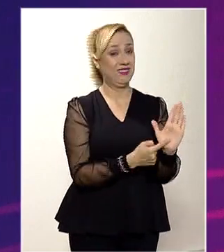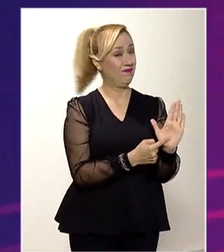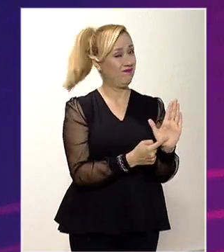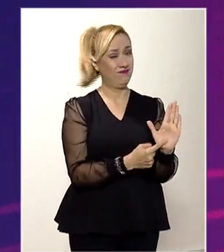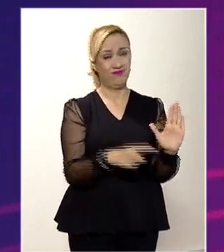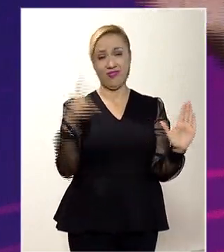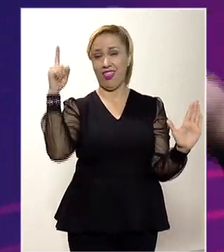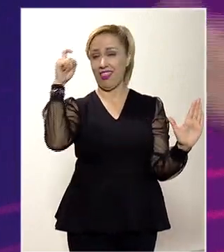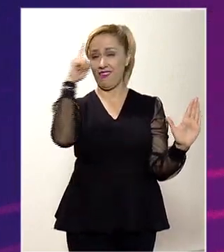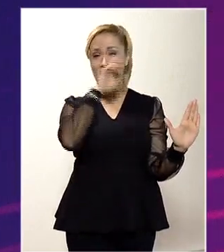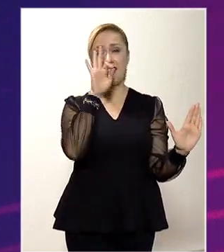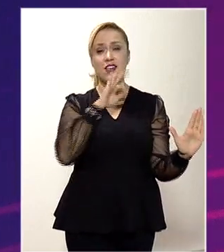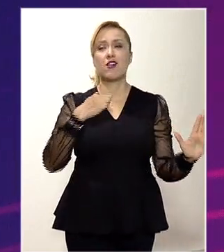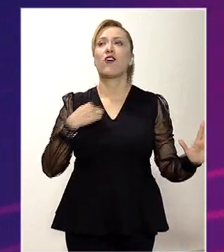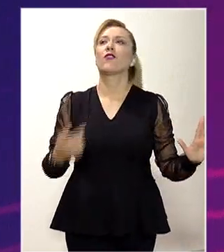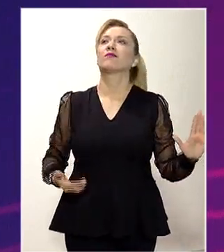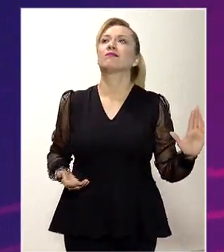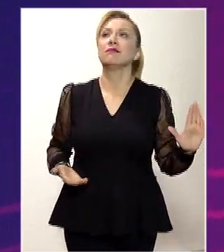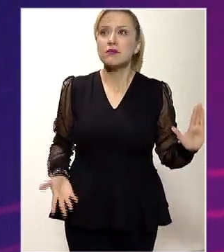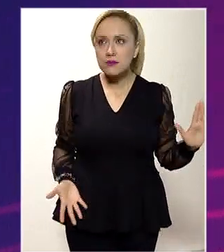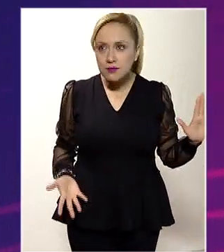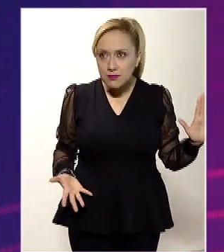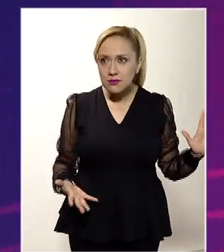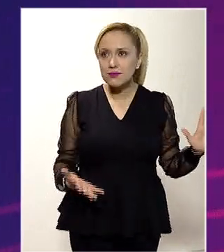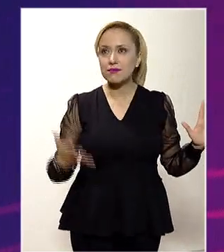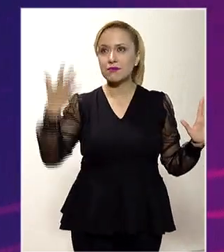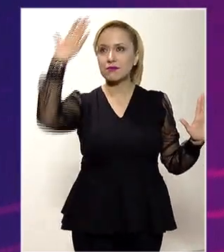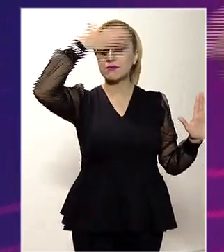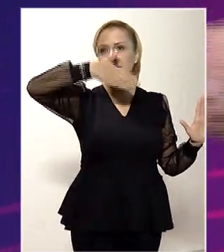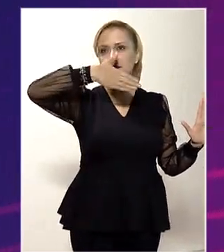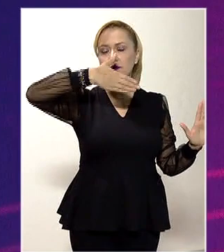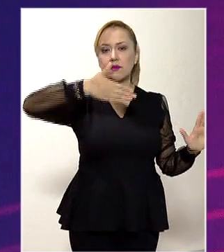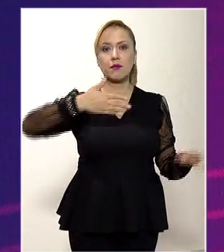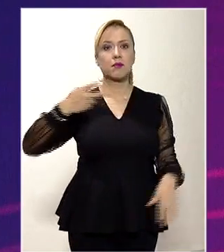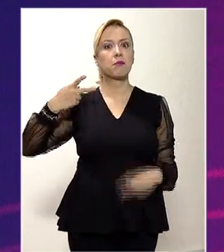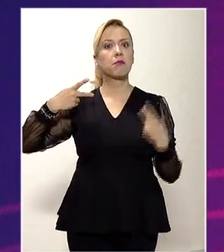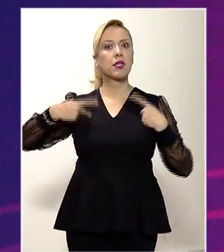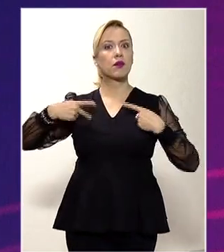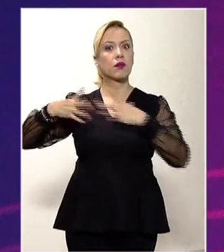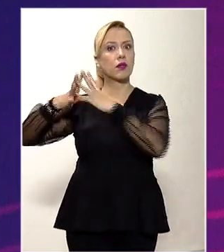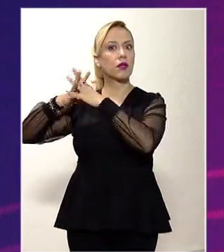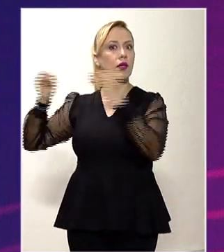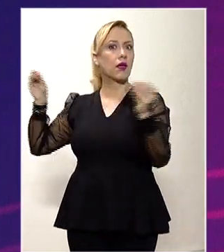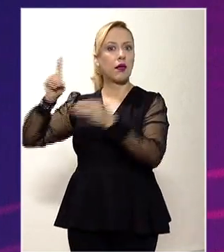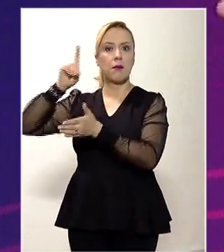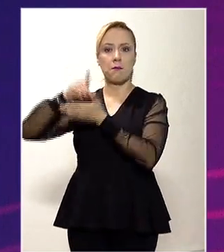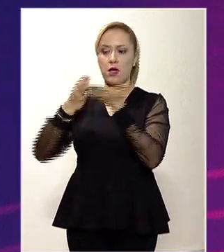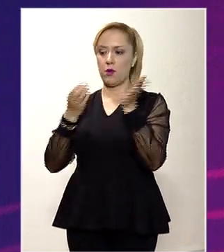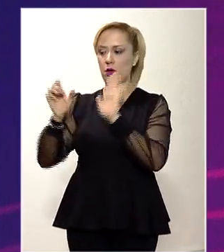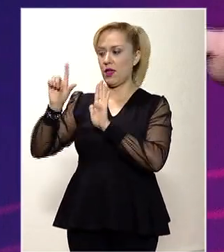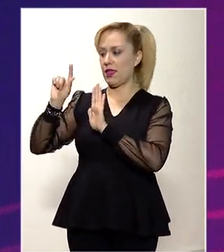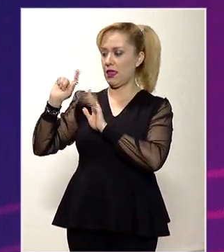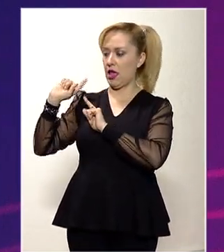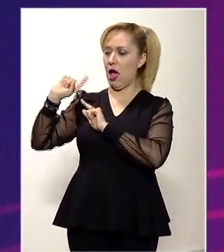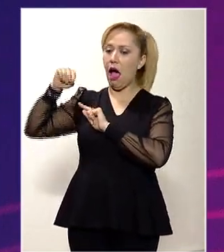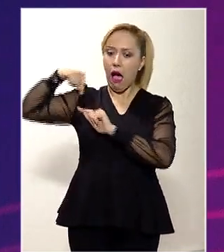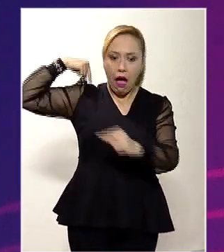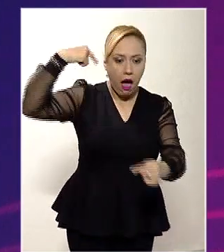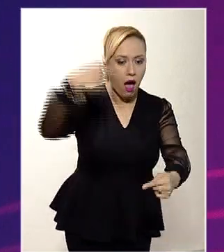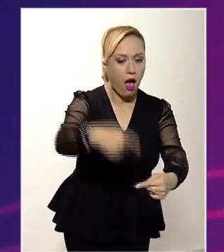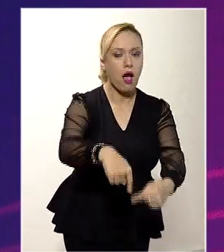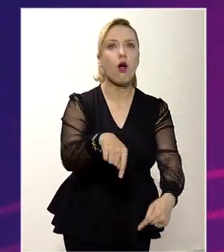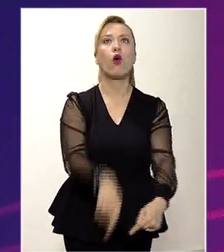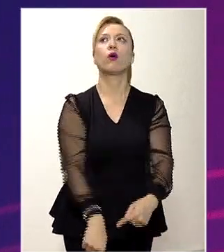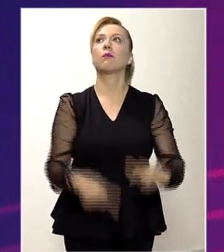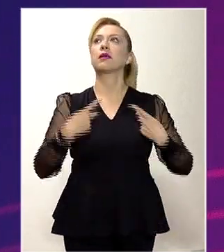es bien complicado, justo por lo que decía Volga, porque estamos buscando gente desde los 70 y buscando a la persona que desapareció hoy en la mañana. Y eso, la pregunta que hacías como